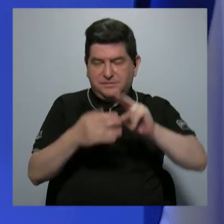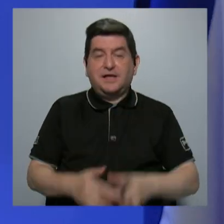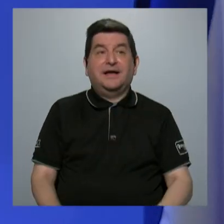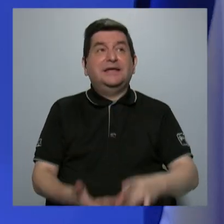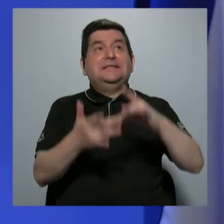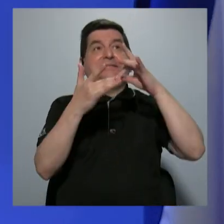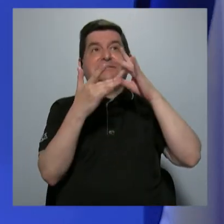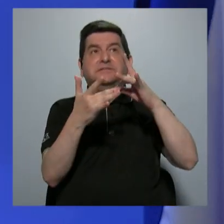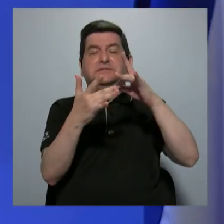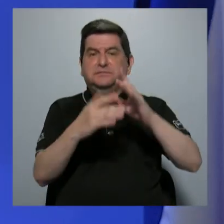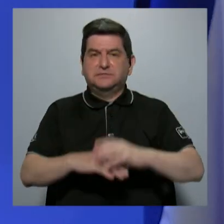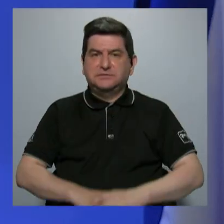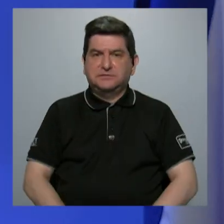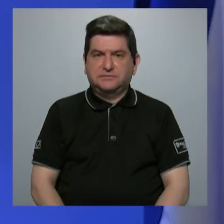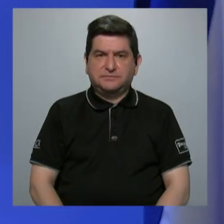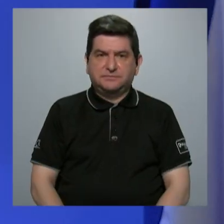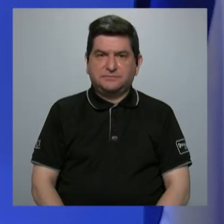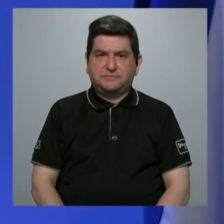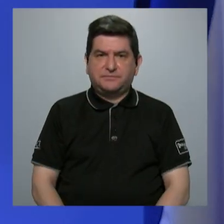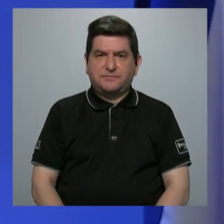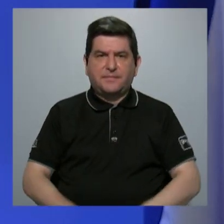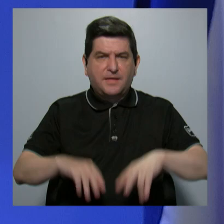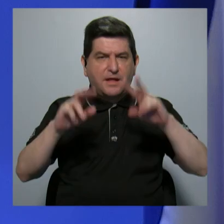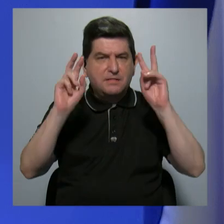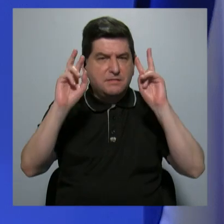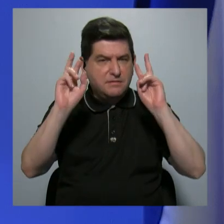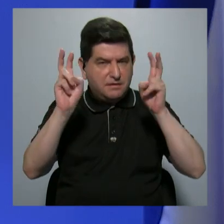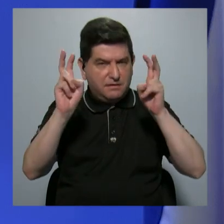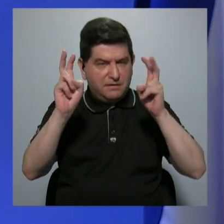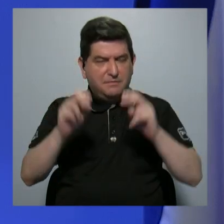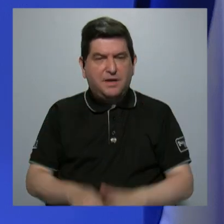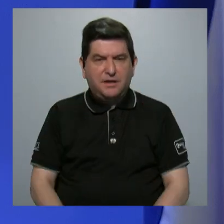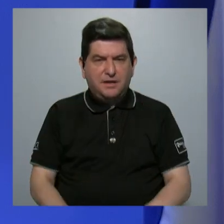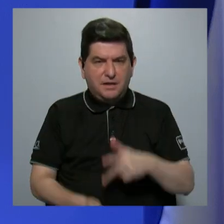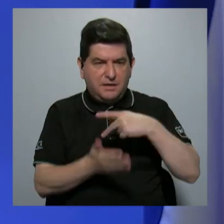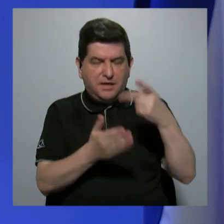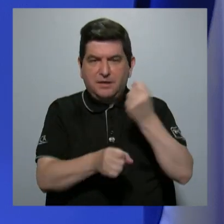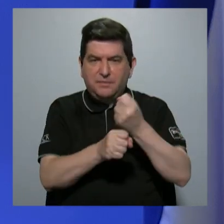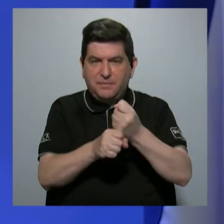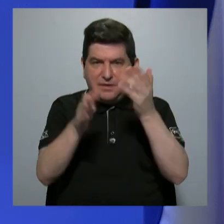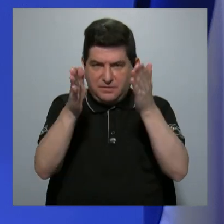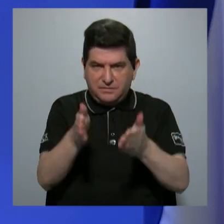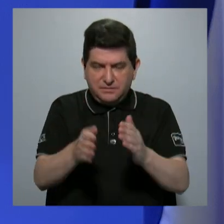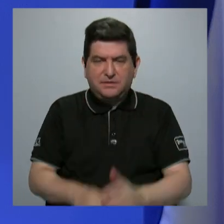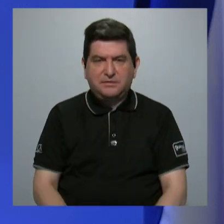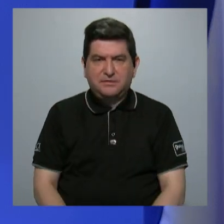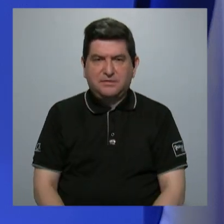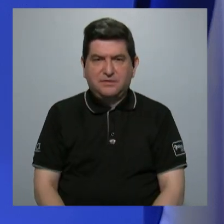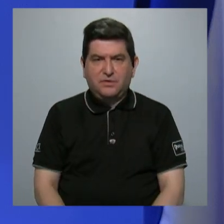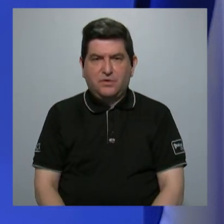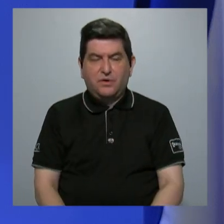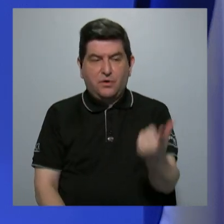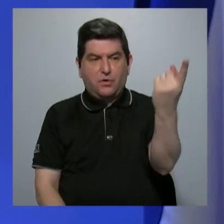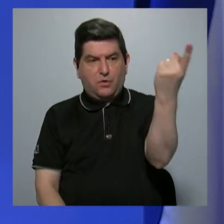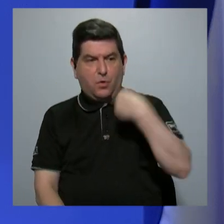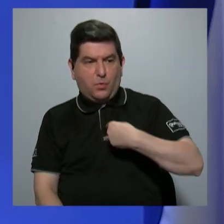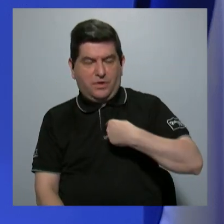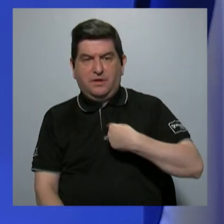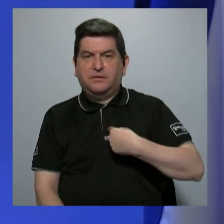particular me parece que el tema del salario nos obligó a